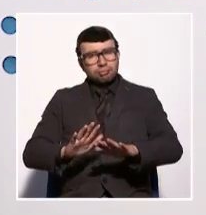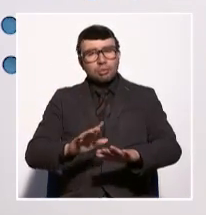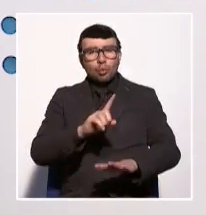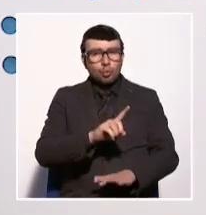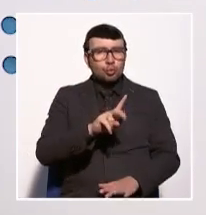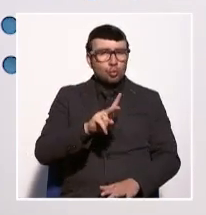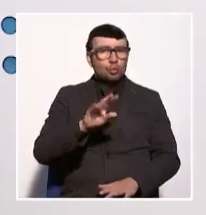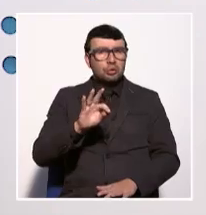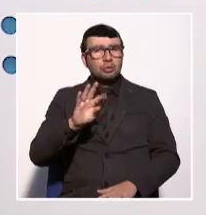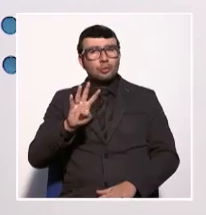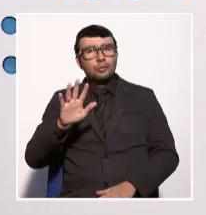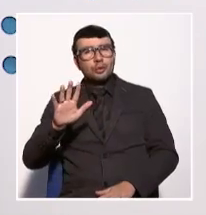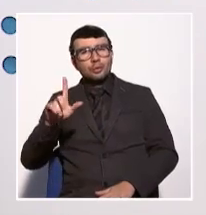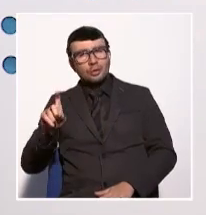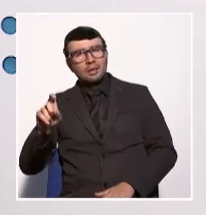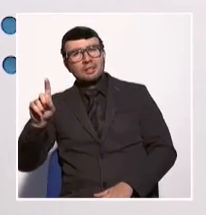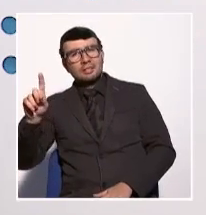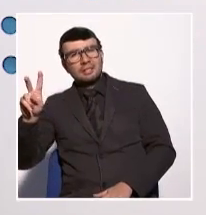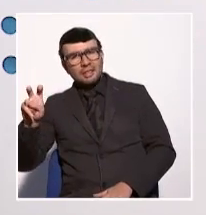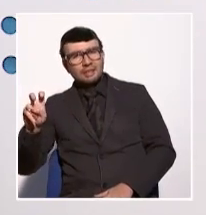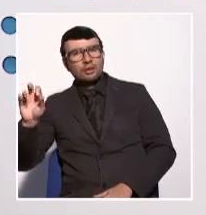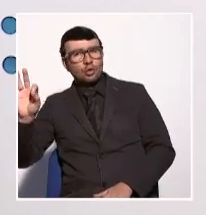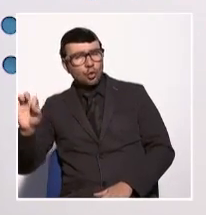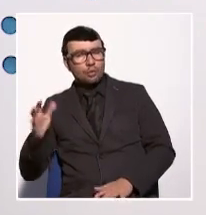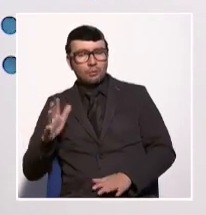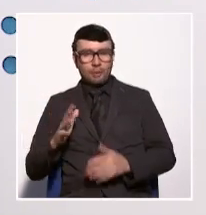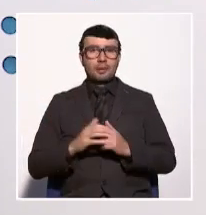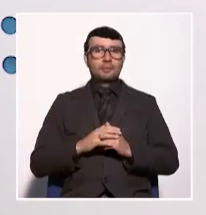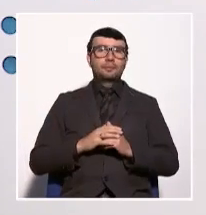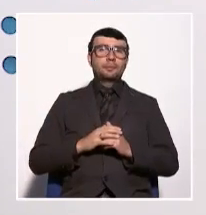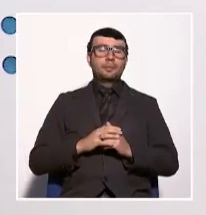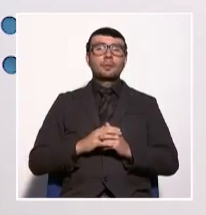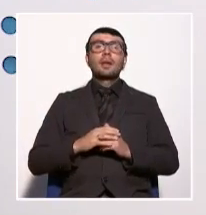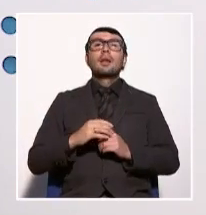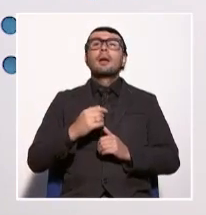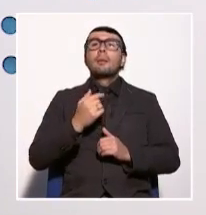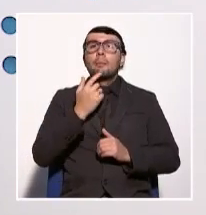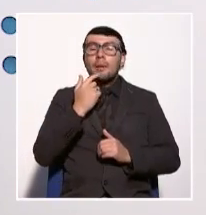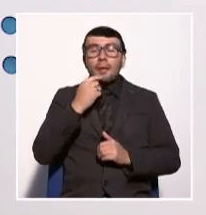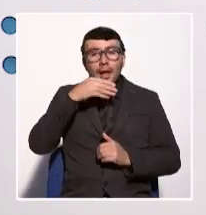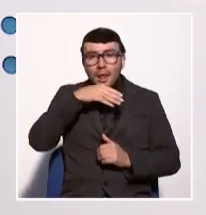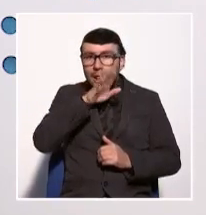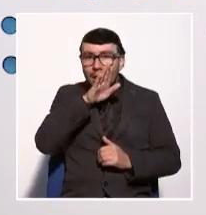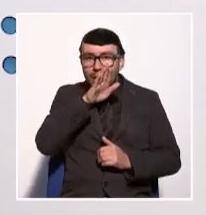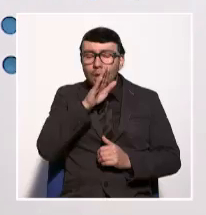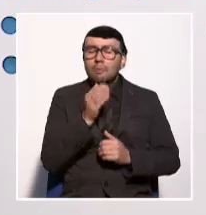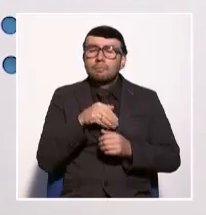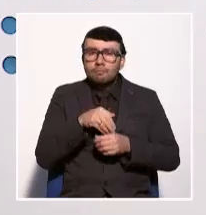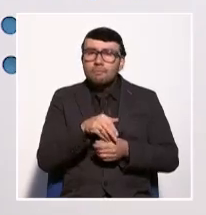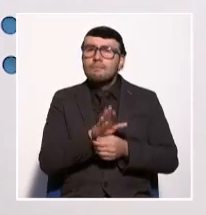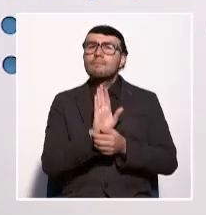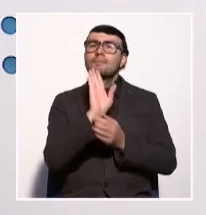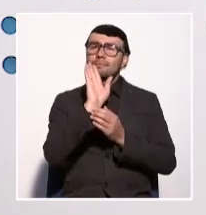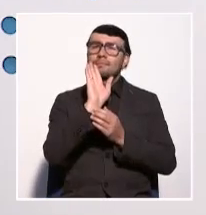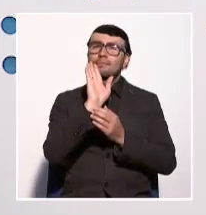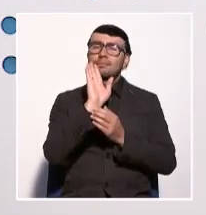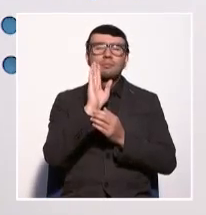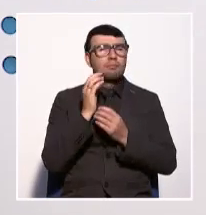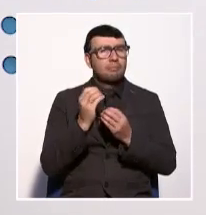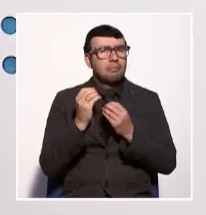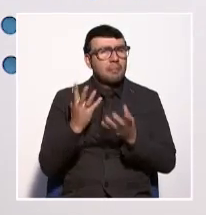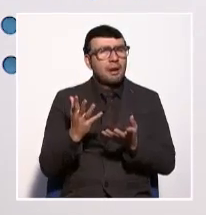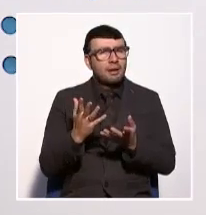y van haciendo este ejercicio con la lengua volteada hacia arriba el movimiento voltea la lengua hacia arriba